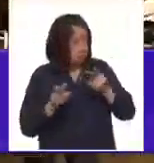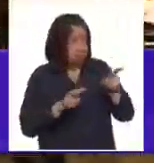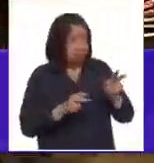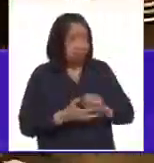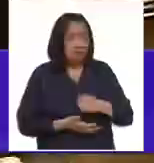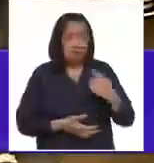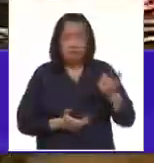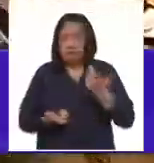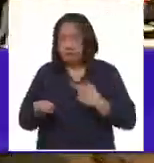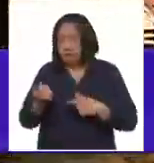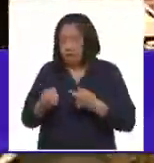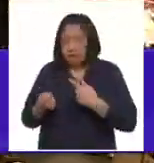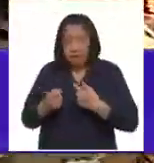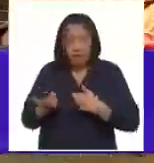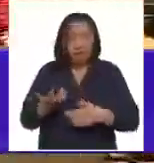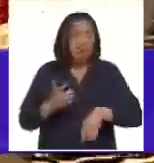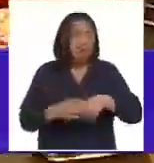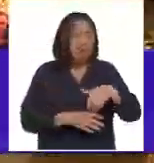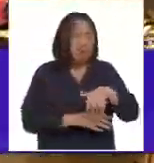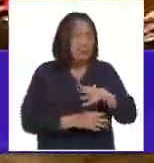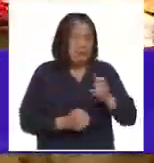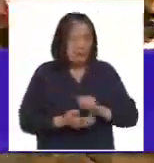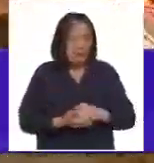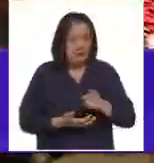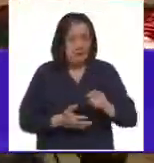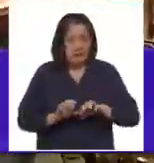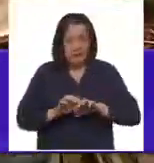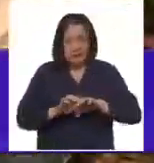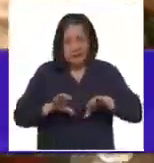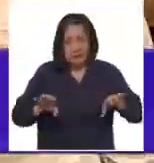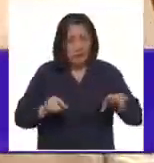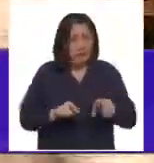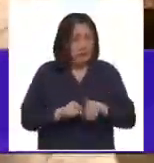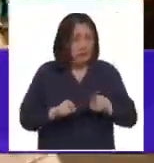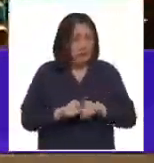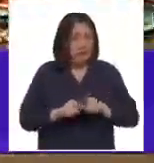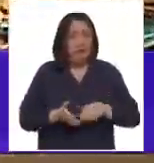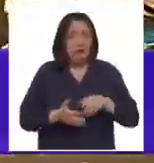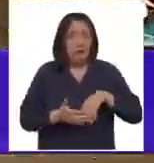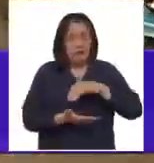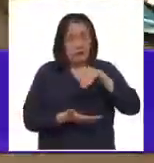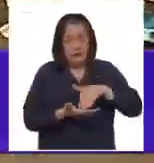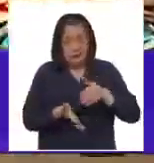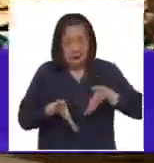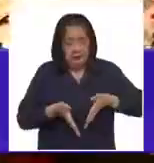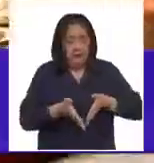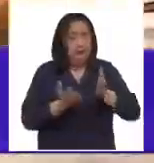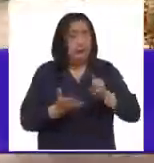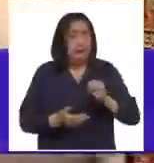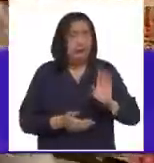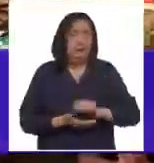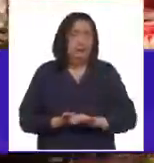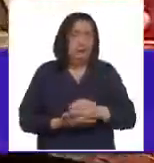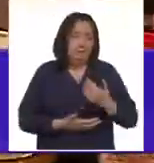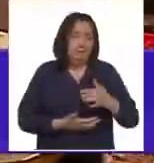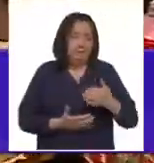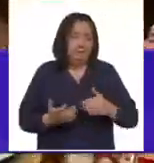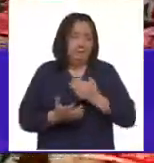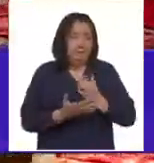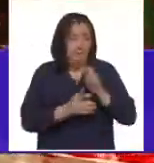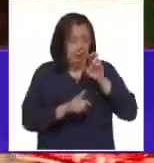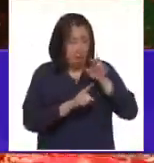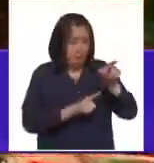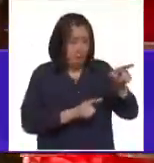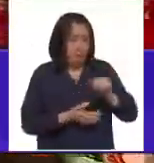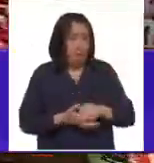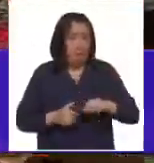los comerciantes informales no se colocan a los costados, sino a veces hasta el medio de la misma vía. Entonces ese es un problema. Por ejemplo, ahí está